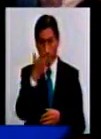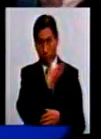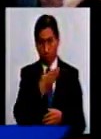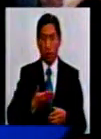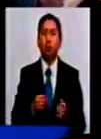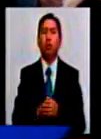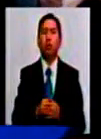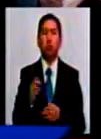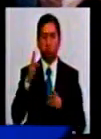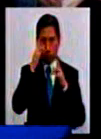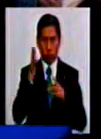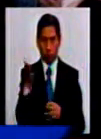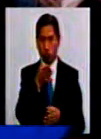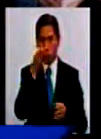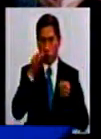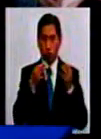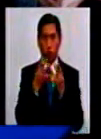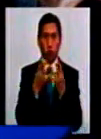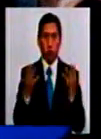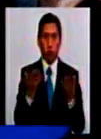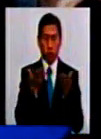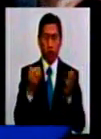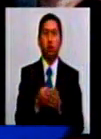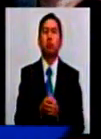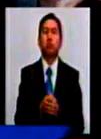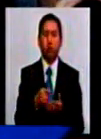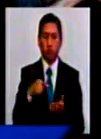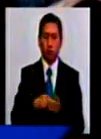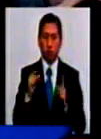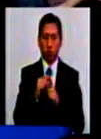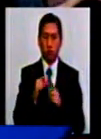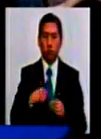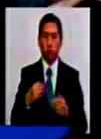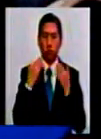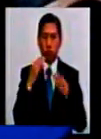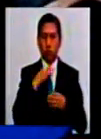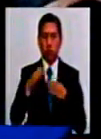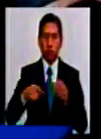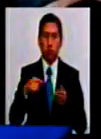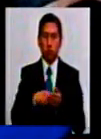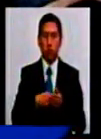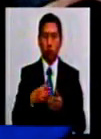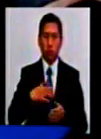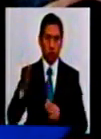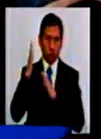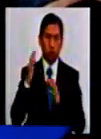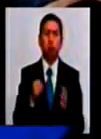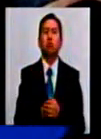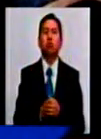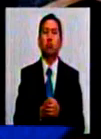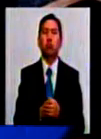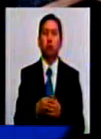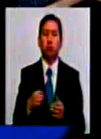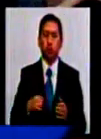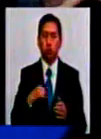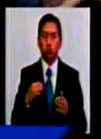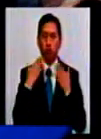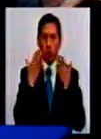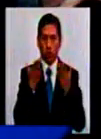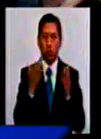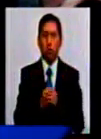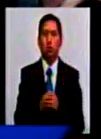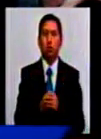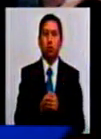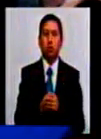presidente, distinguidos jueces de la Corte, con estas palabras llego a la conclusión de mi intervención. Les doy las gracias por